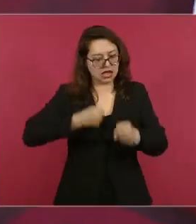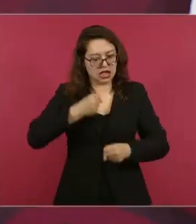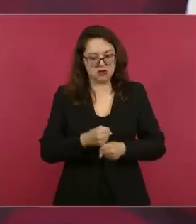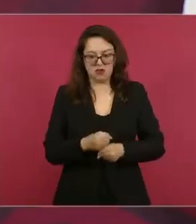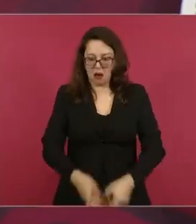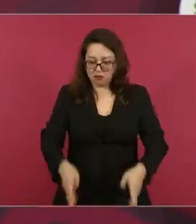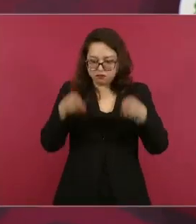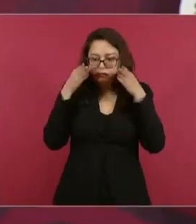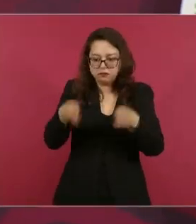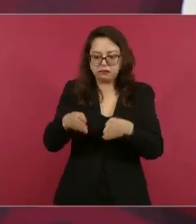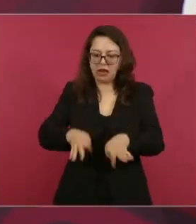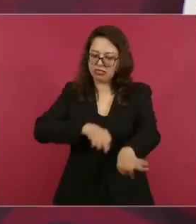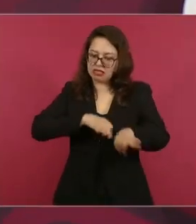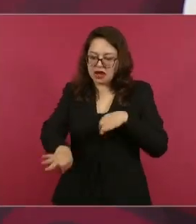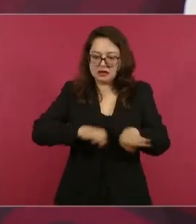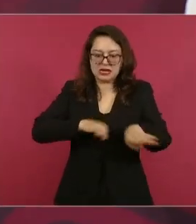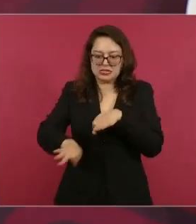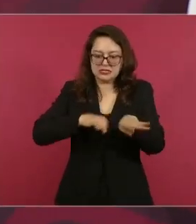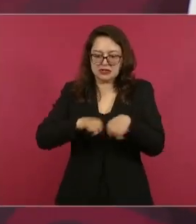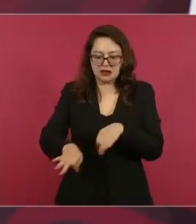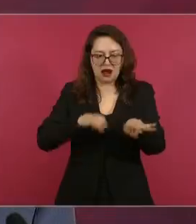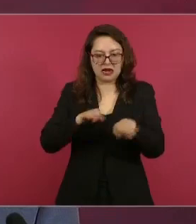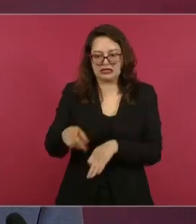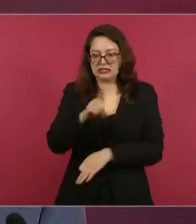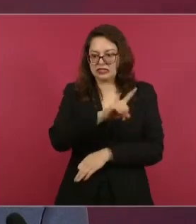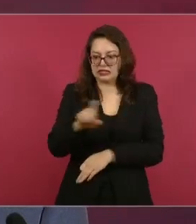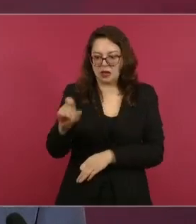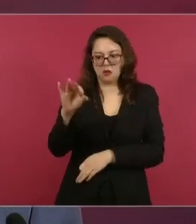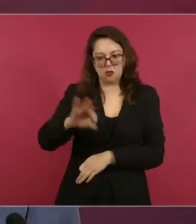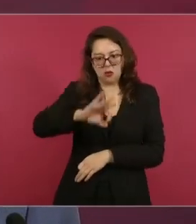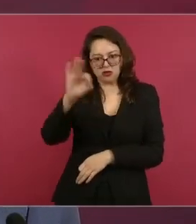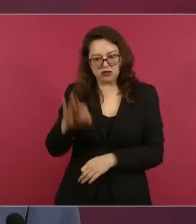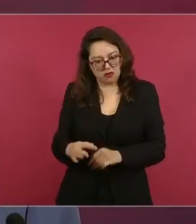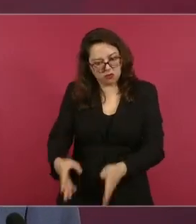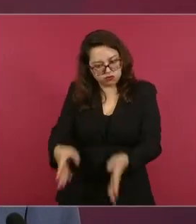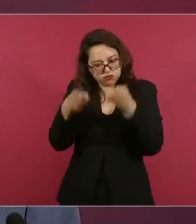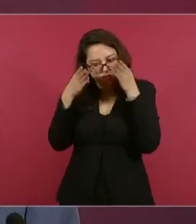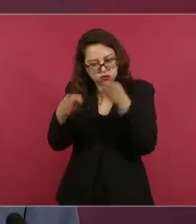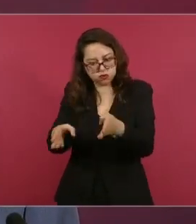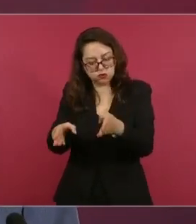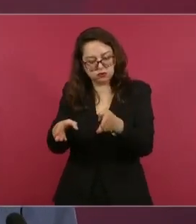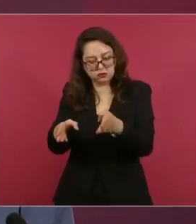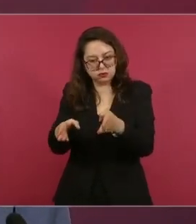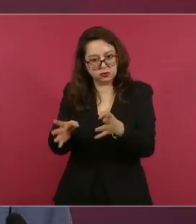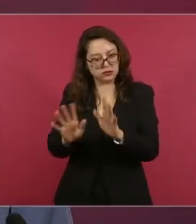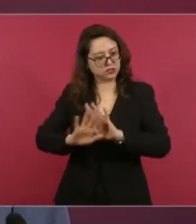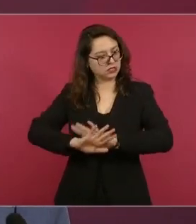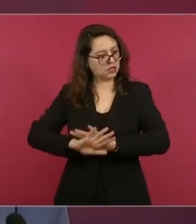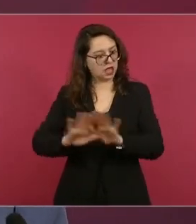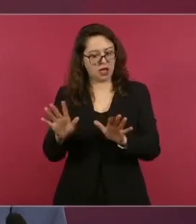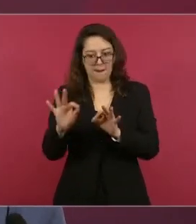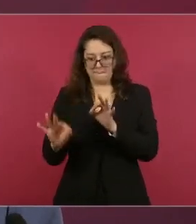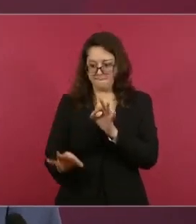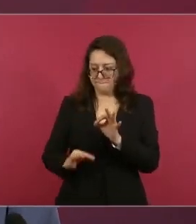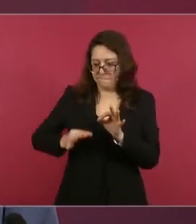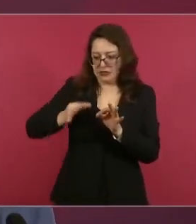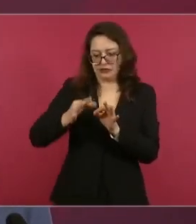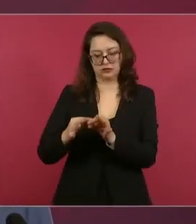a la causa pública. Es un apostolado. pero